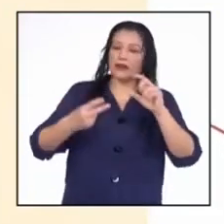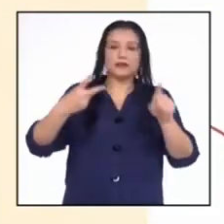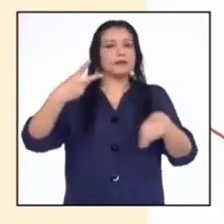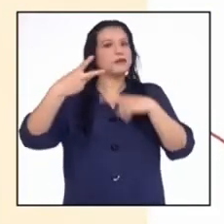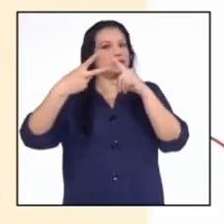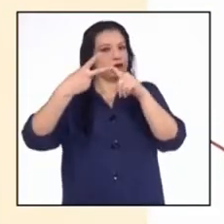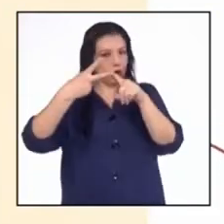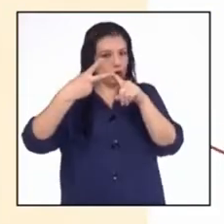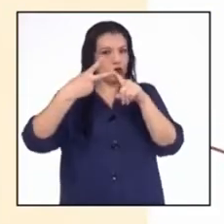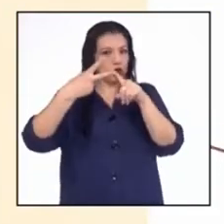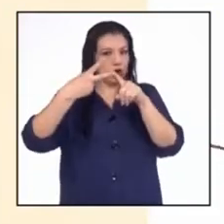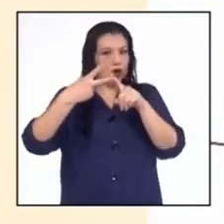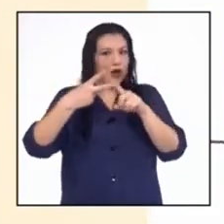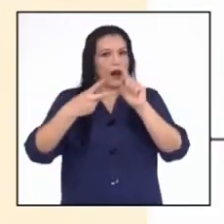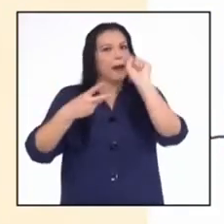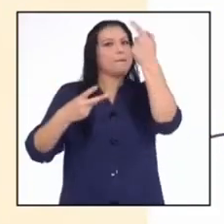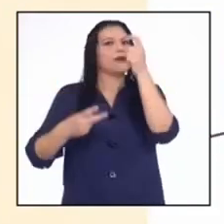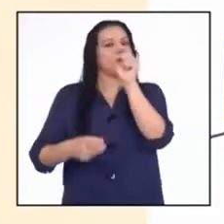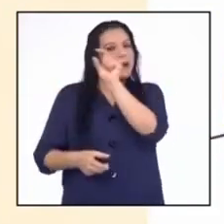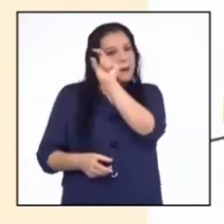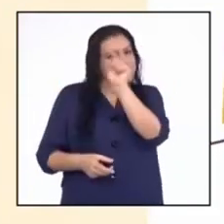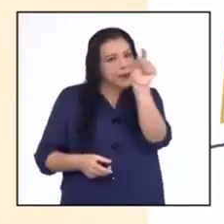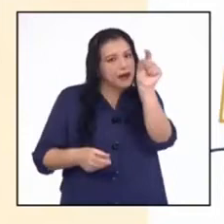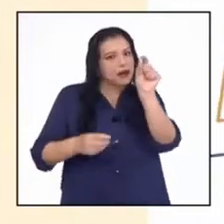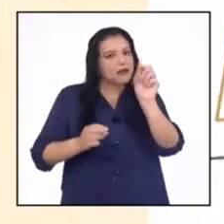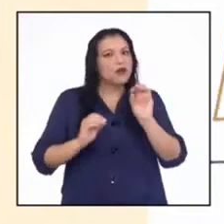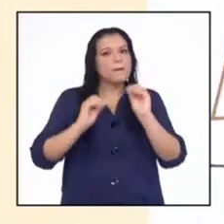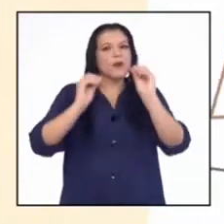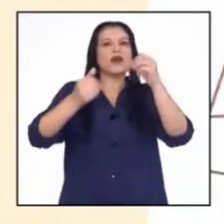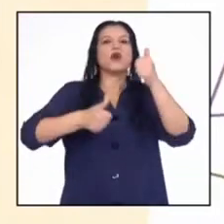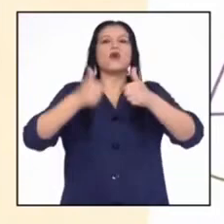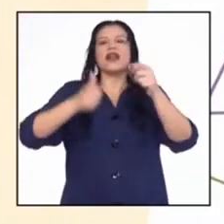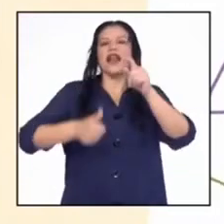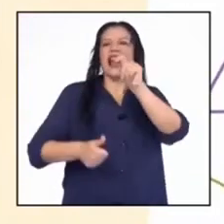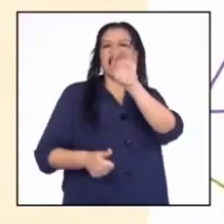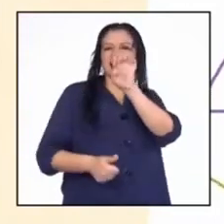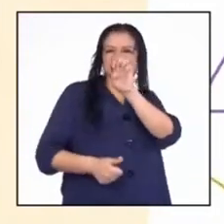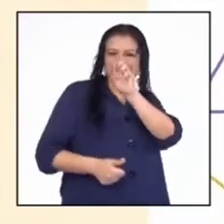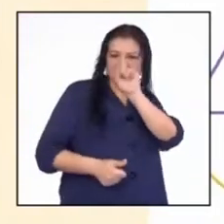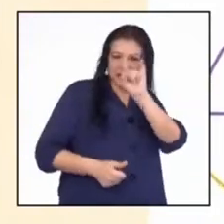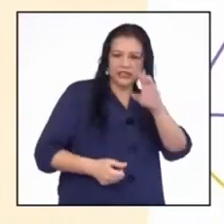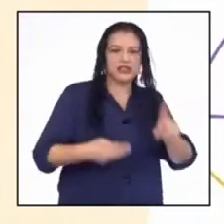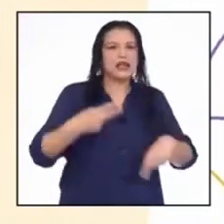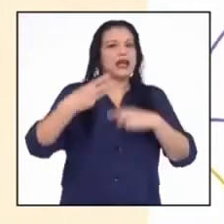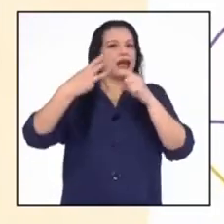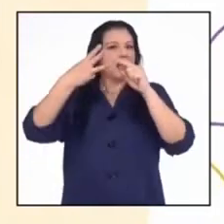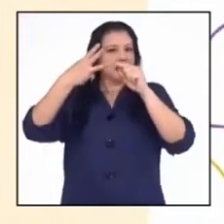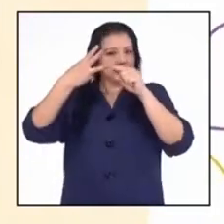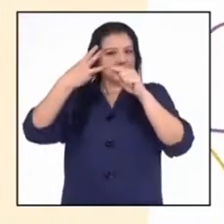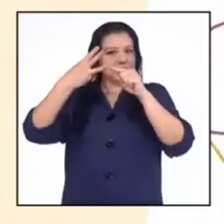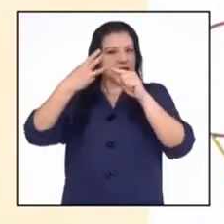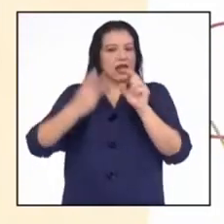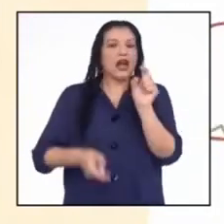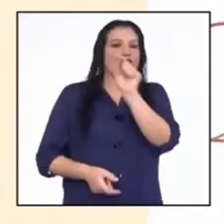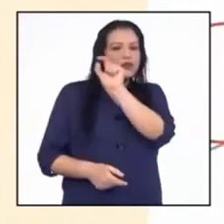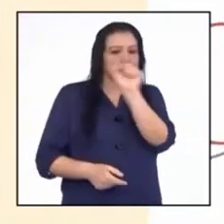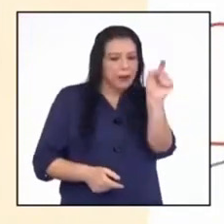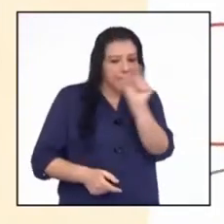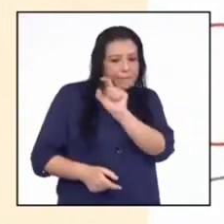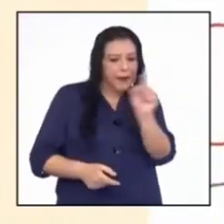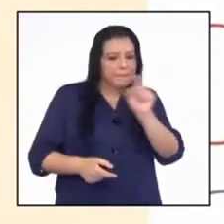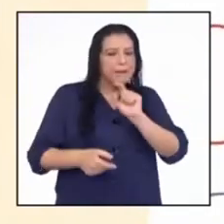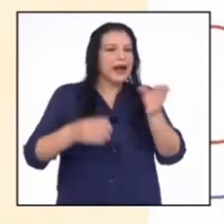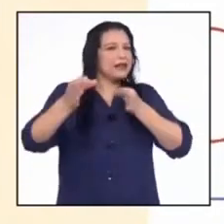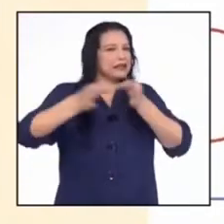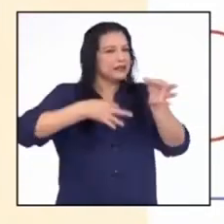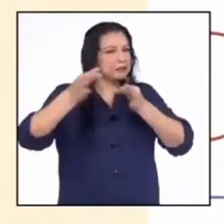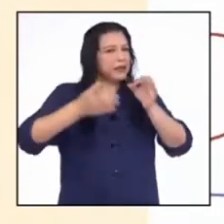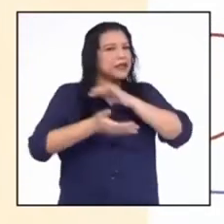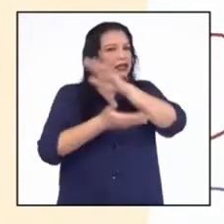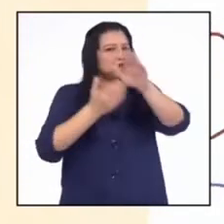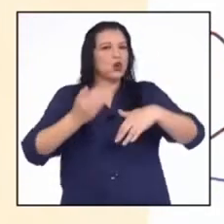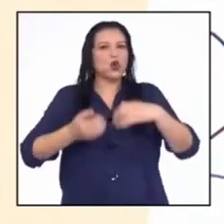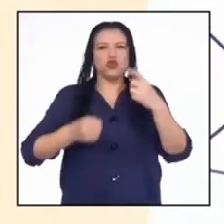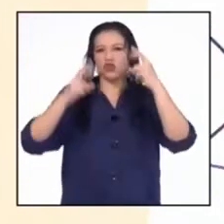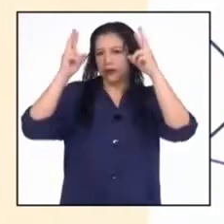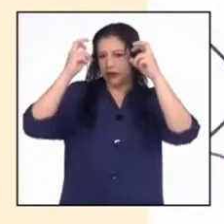Segundo, el primer párrafo plantea la tesis. Tercero, los párrafos desarrollan los argumentos sobre el